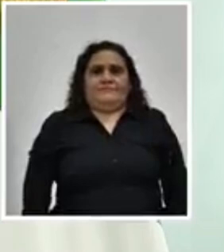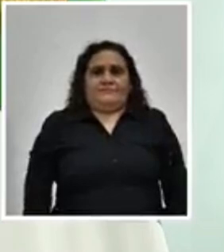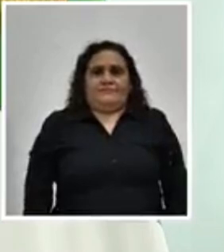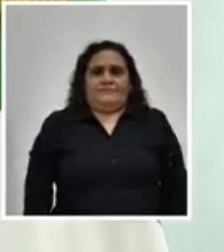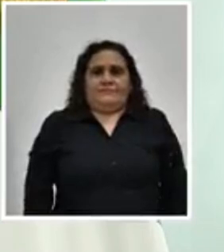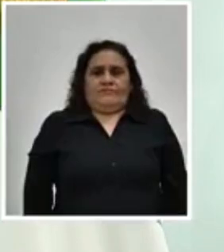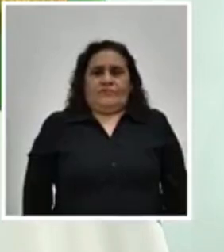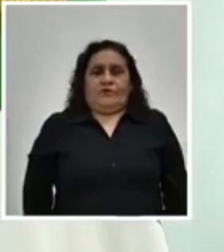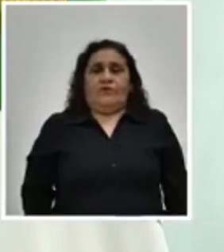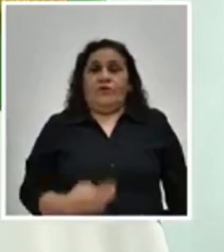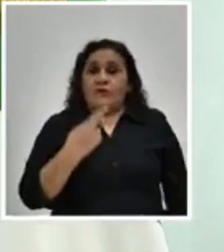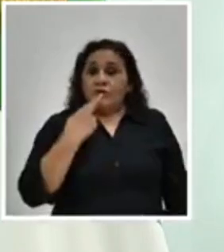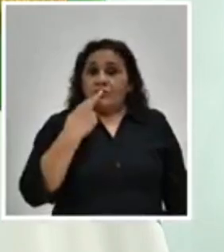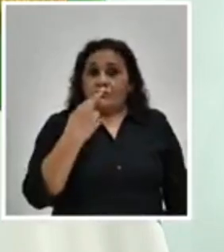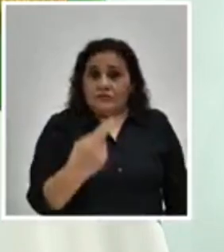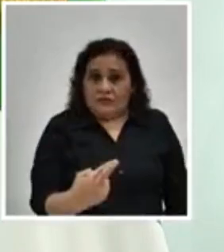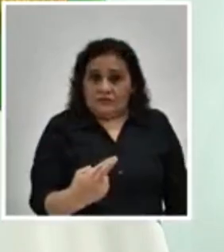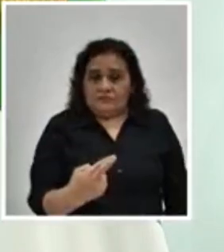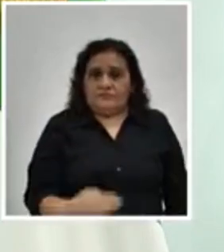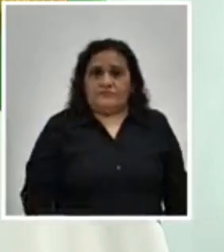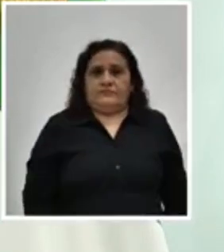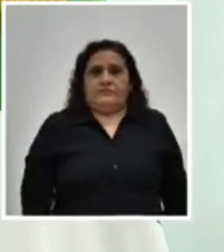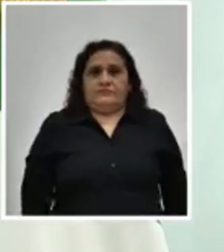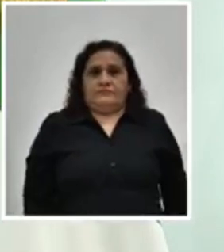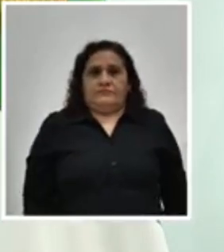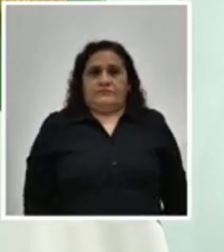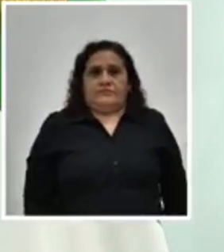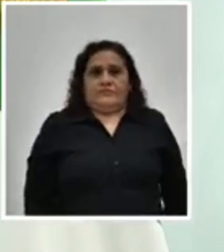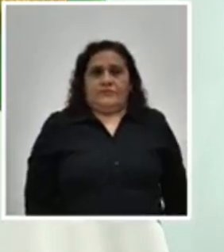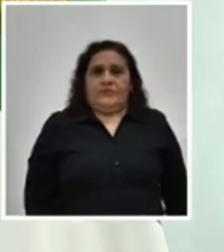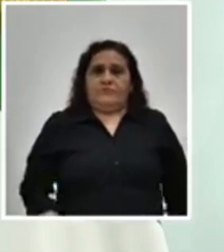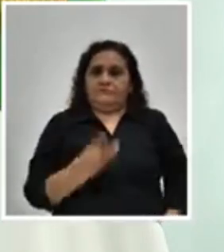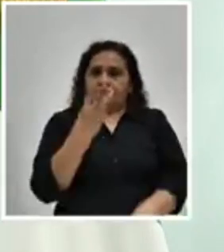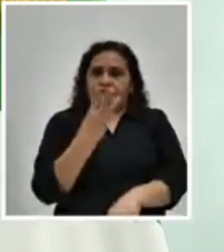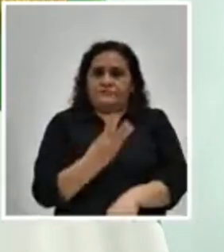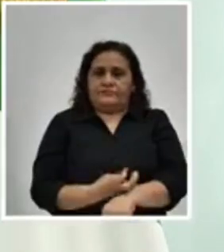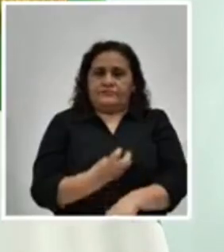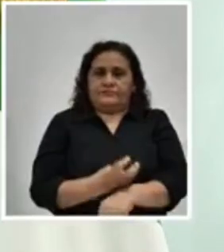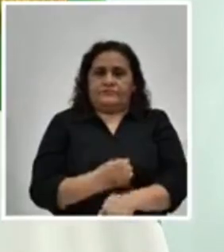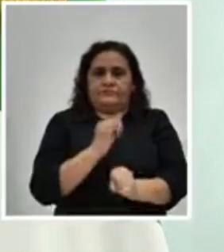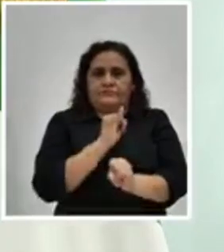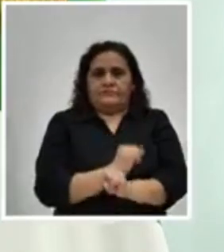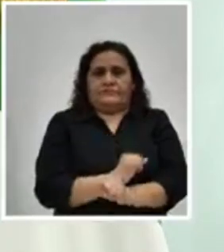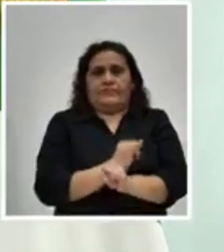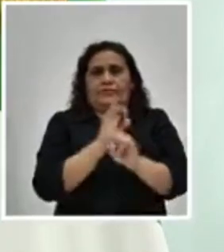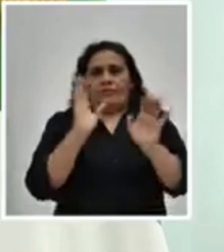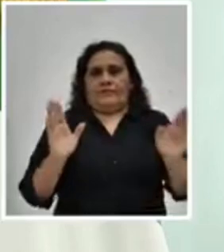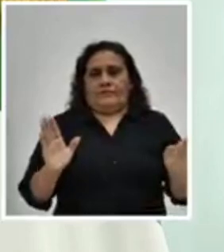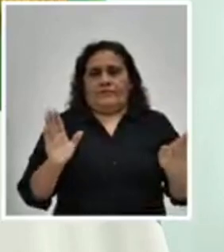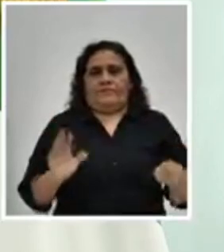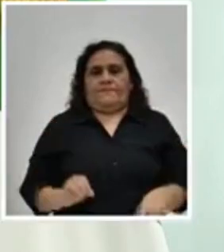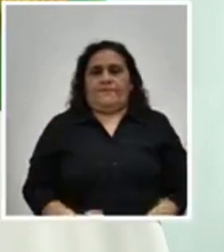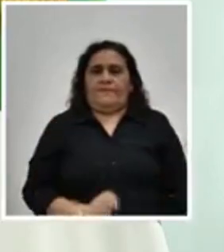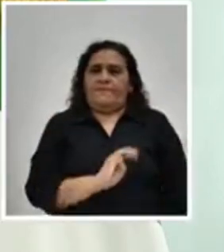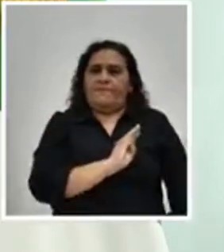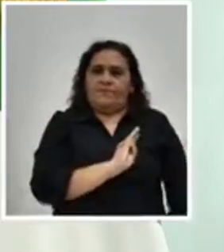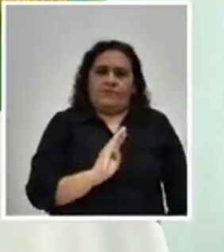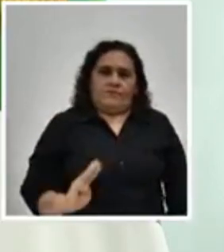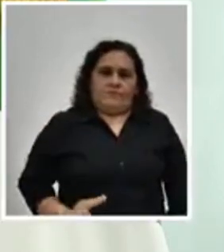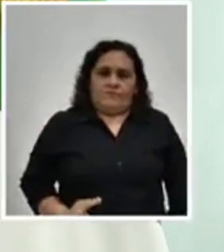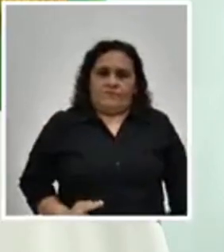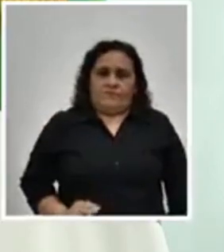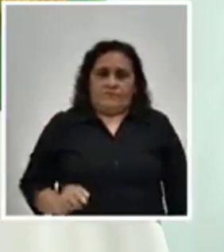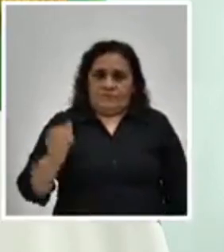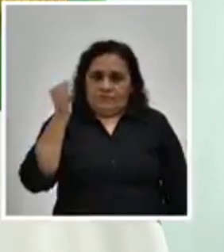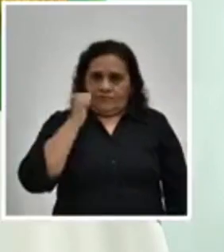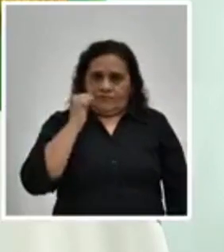Los resultados de este tercer informe de gobierno municipal siempre estuvieron